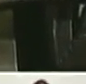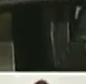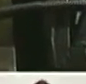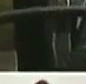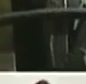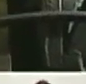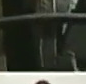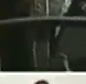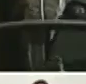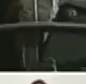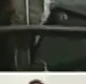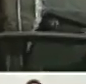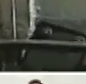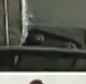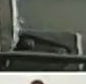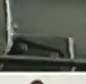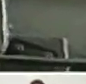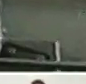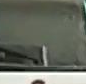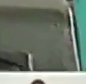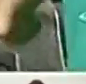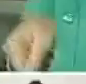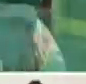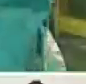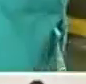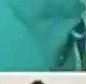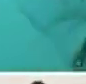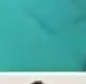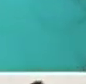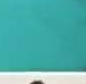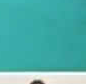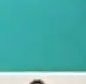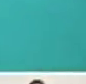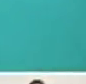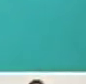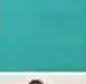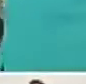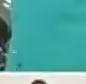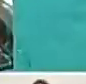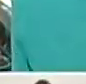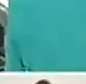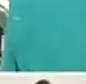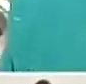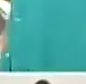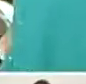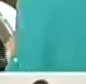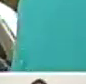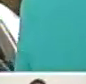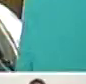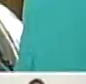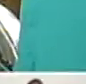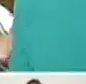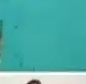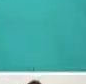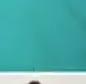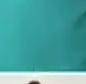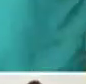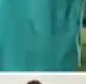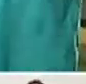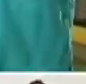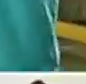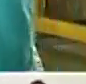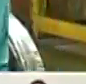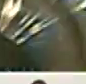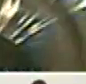es el buggy? El para buggy, que la gente sepa, lo que nos están viendo y escuchando. El buggy es el elemento de rodamiento del tren. Correcto, es lo